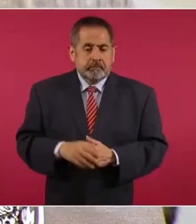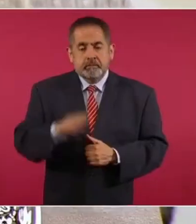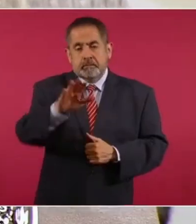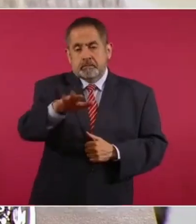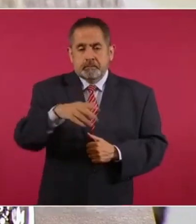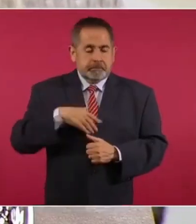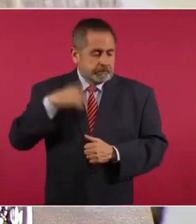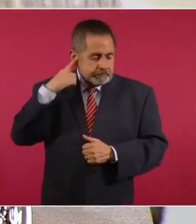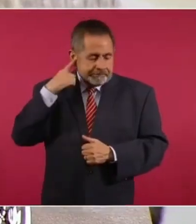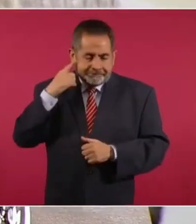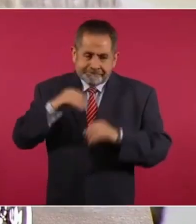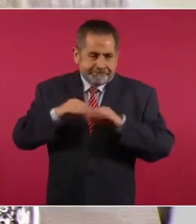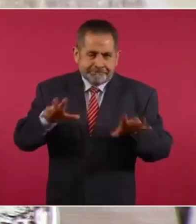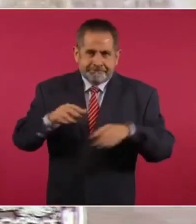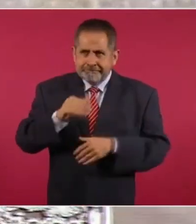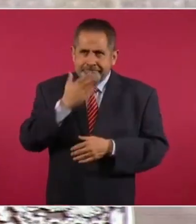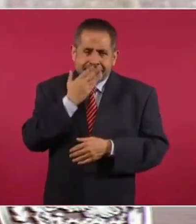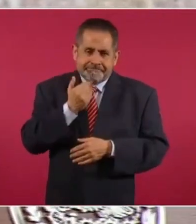información sobre eso.